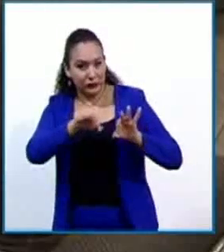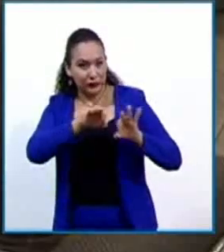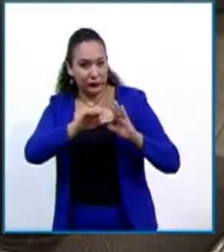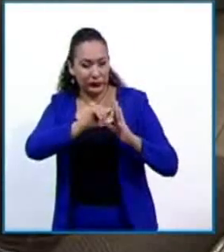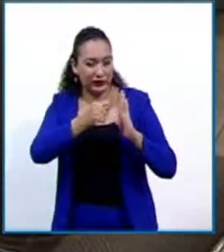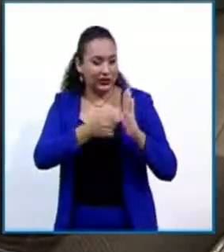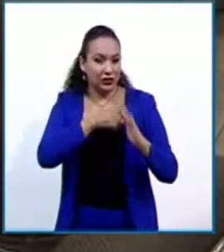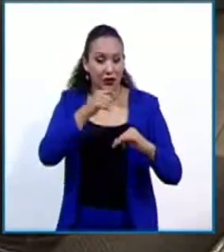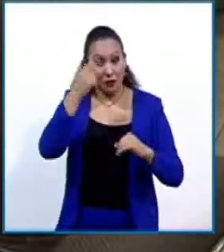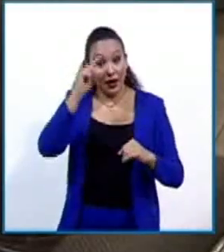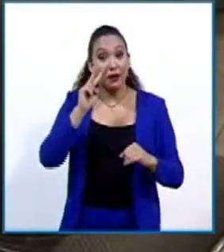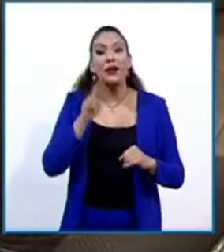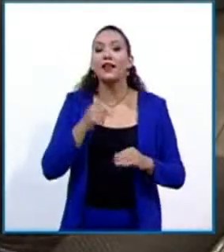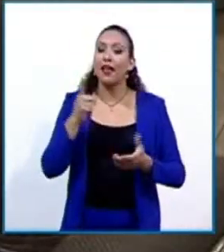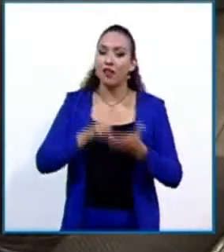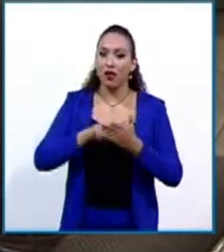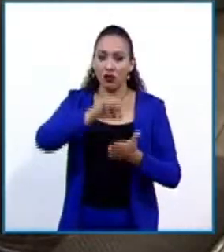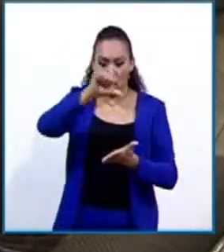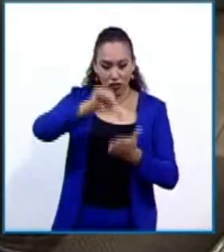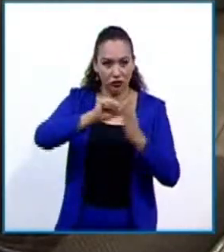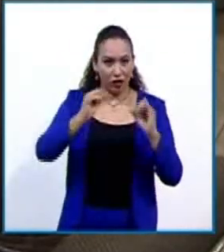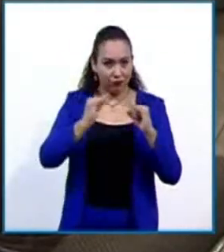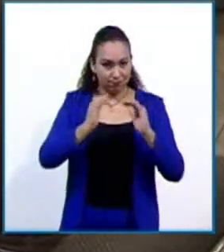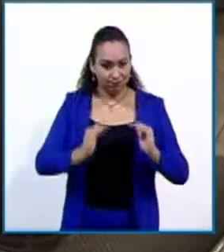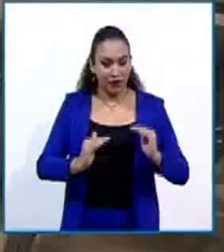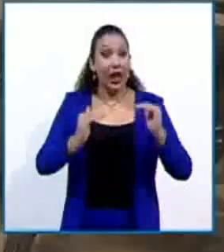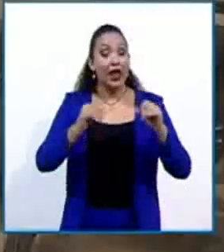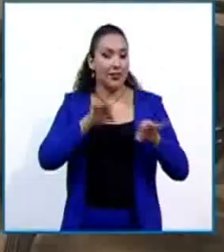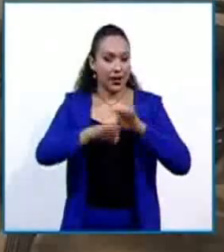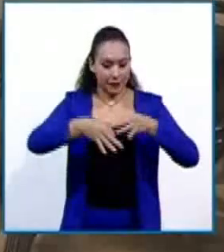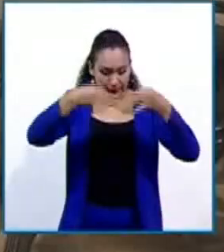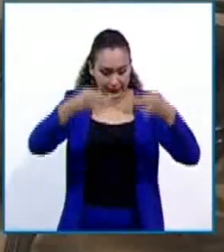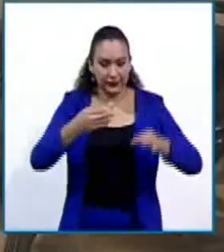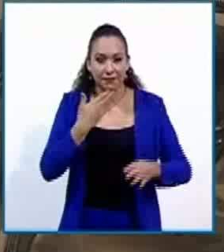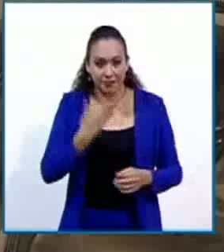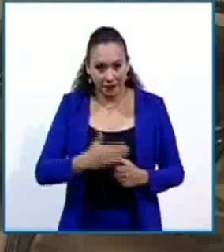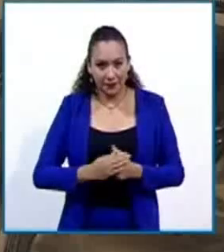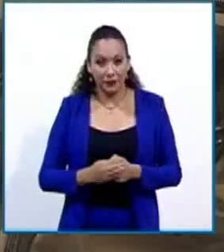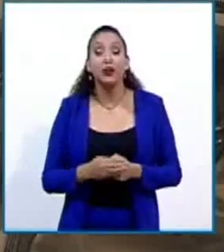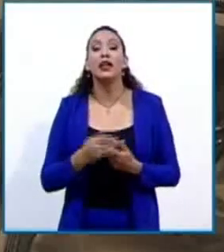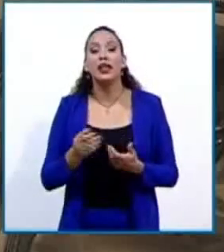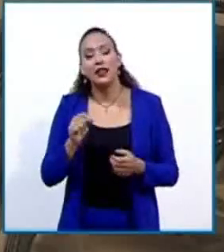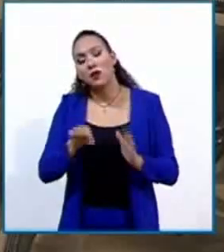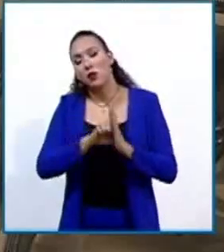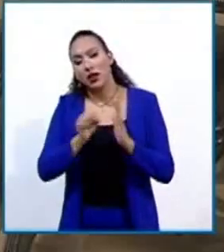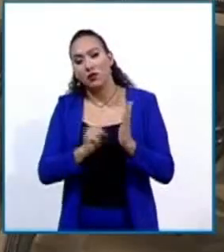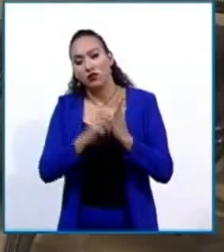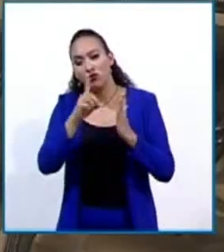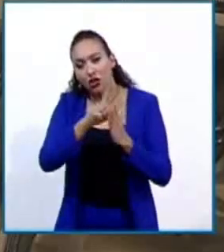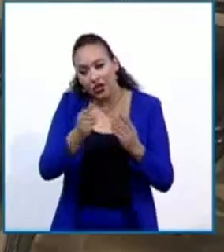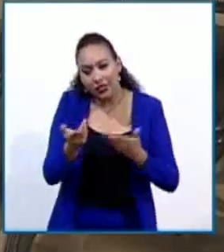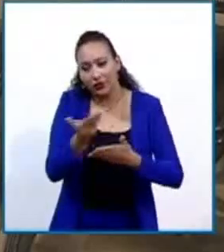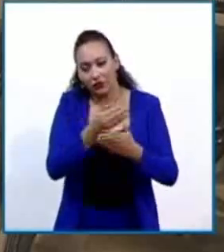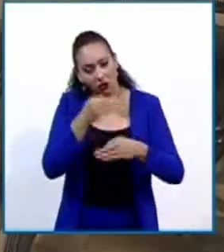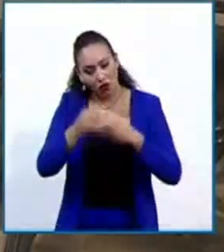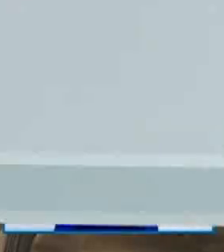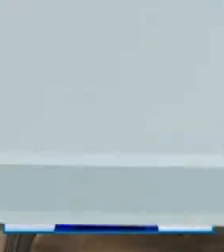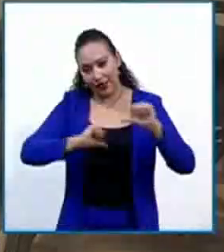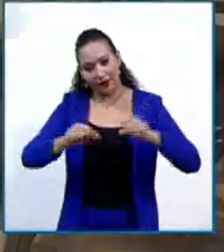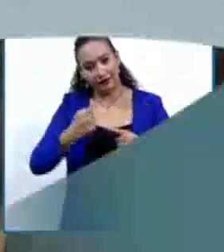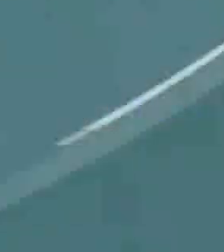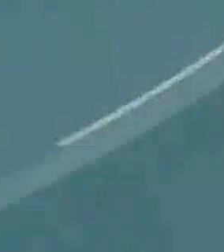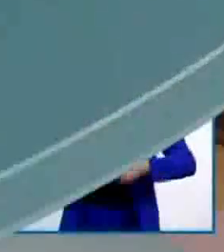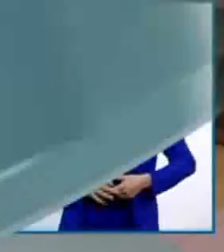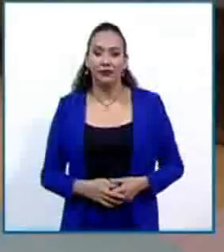del centro. Supervisará la recepción y revisión de solicitudes de servicio, entre otras actividades.